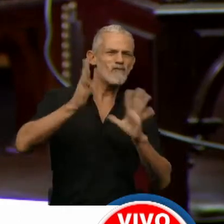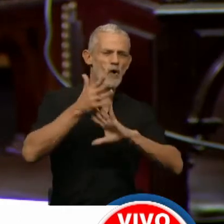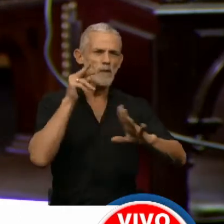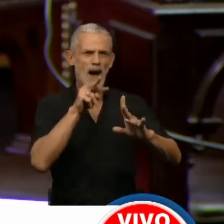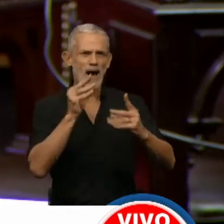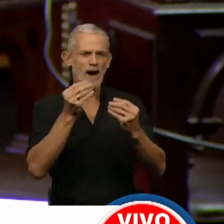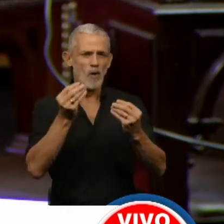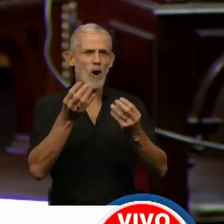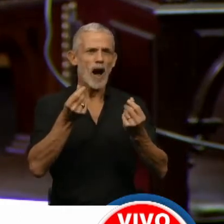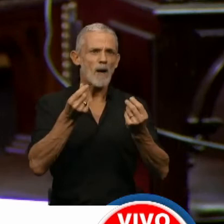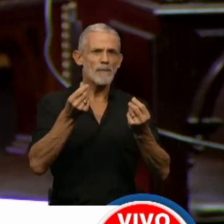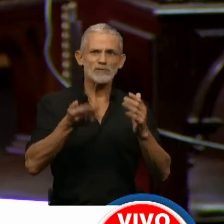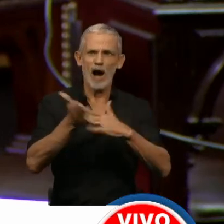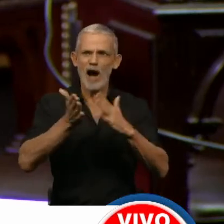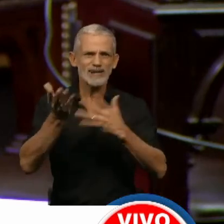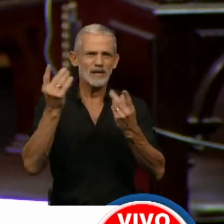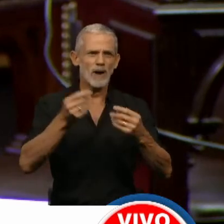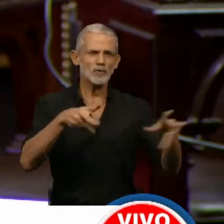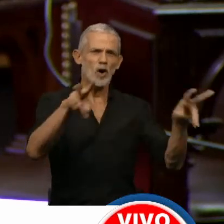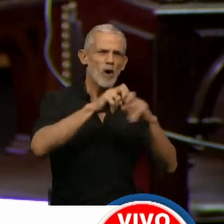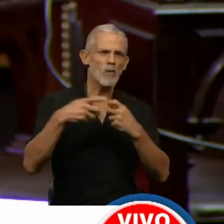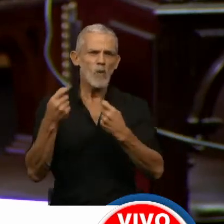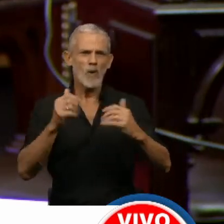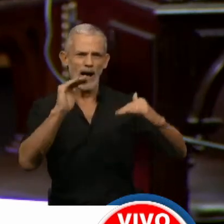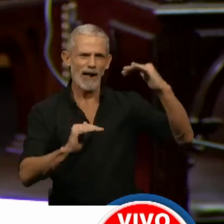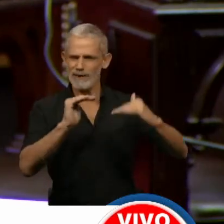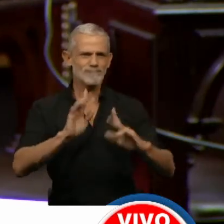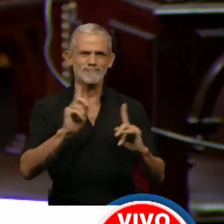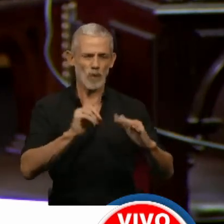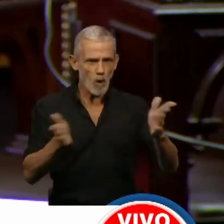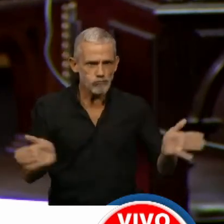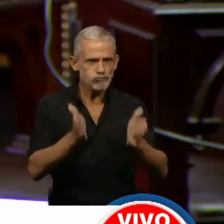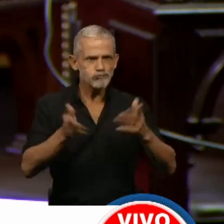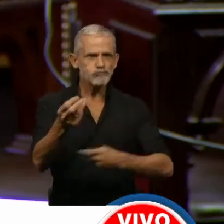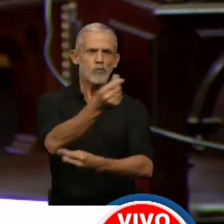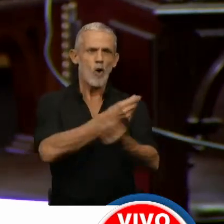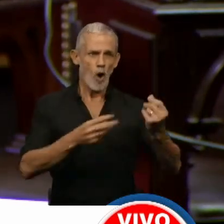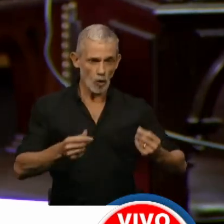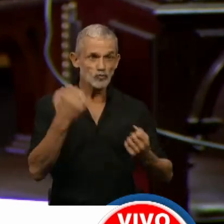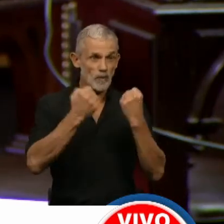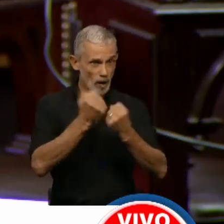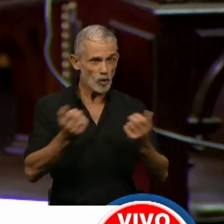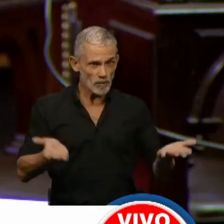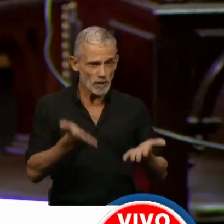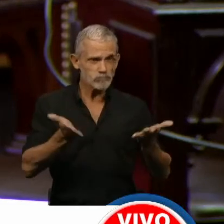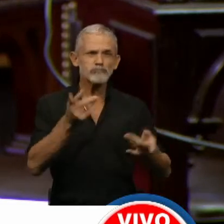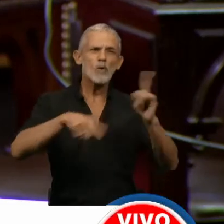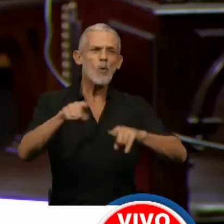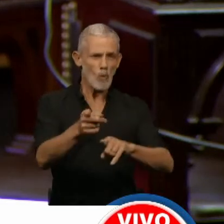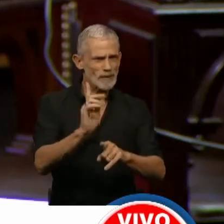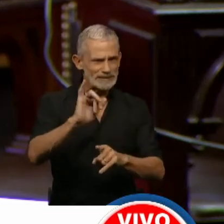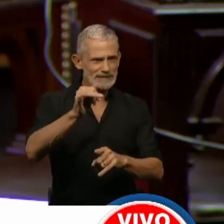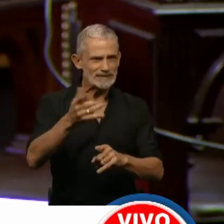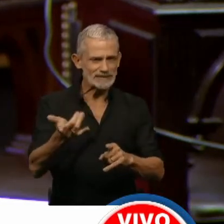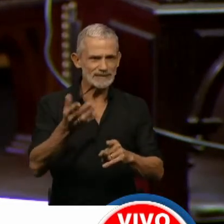van tantos pesos y el déficit pasa a tantos pesos. Va a haber una reactivación interna en base a esto, la medida no es lineal, así que en